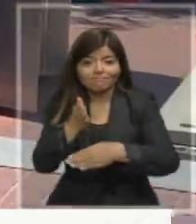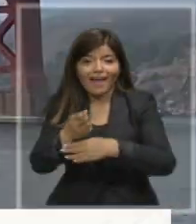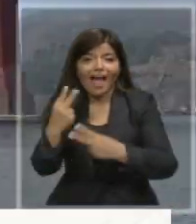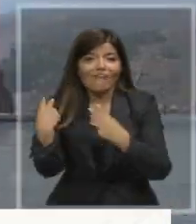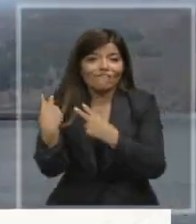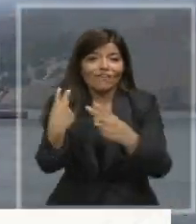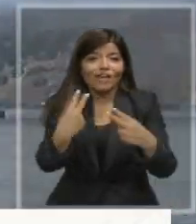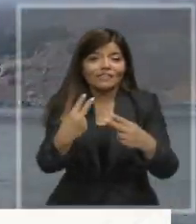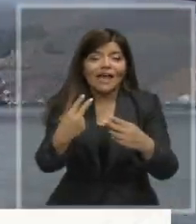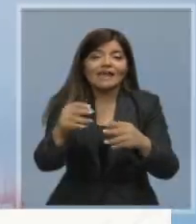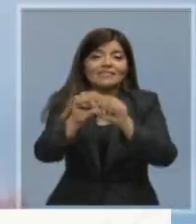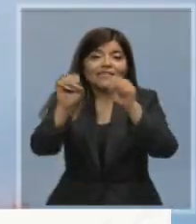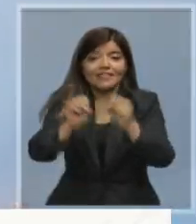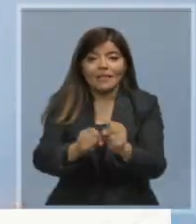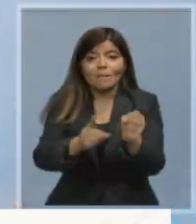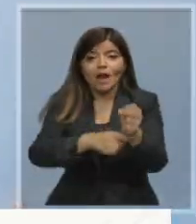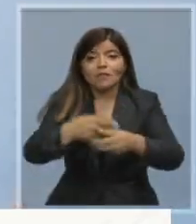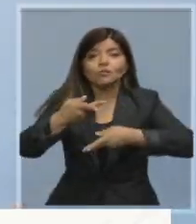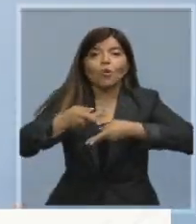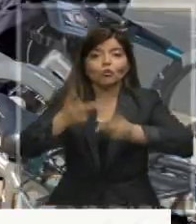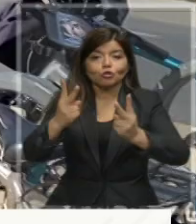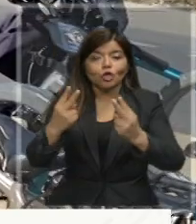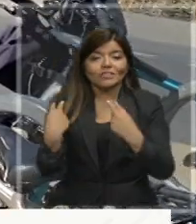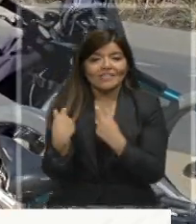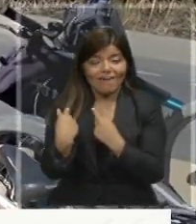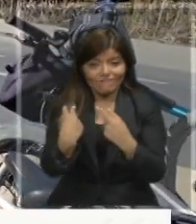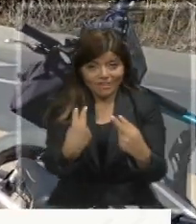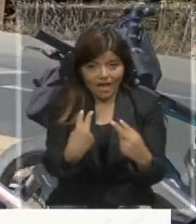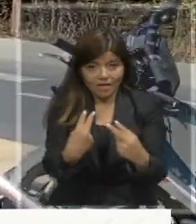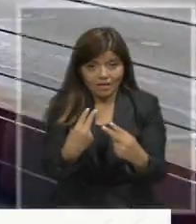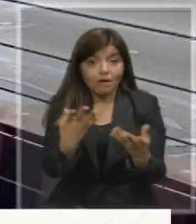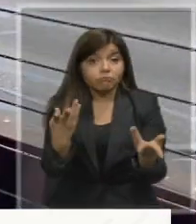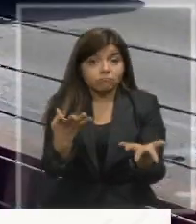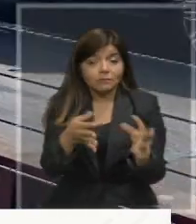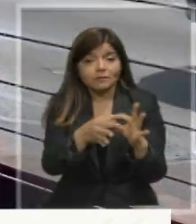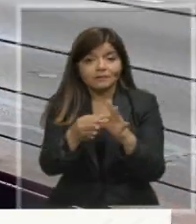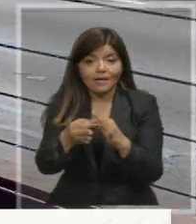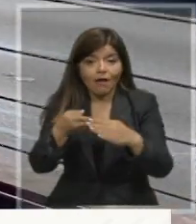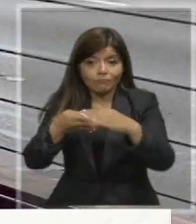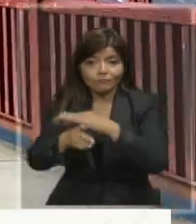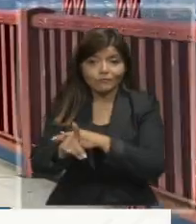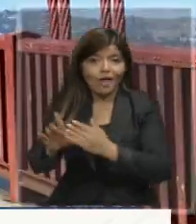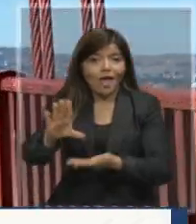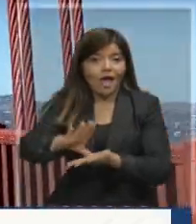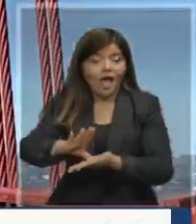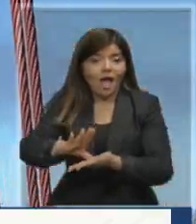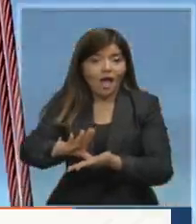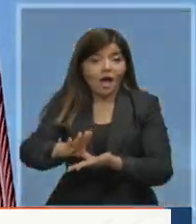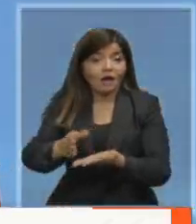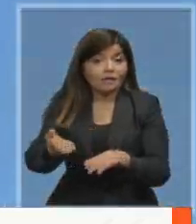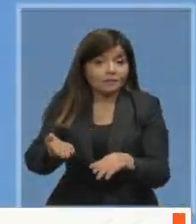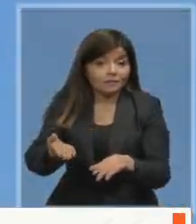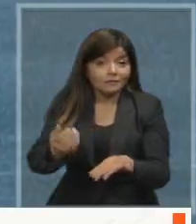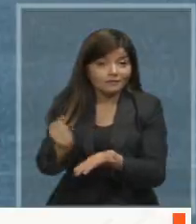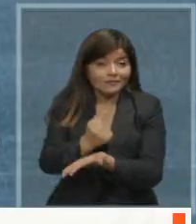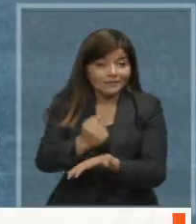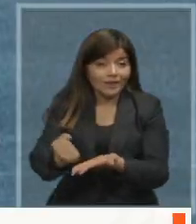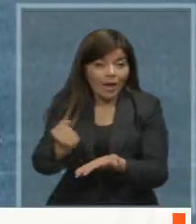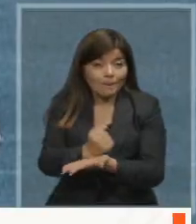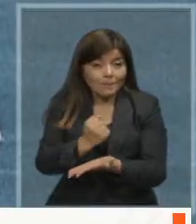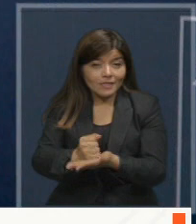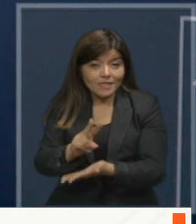sistema electrónico para autorización de viajes, que permite ingresar a dicho país sin la necesidad de tramitar un